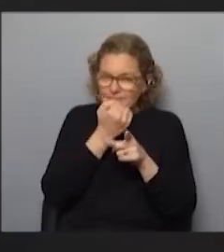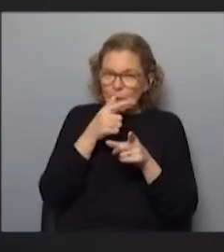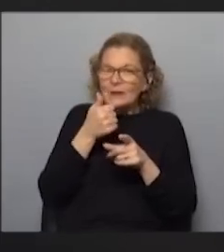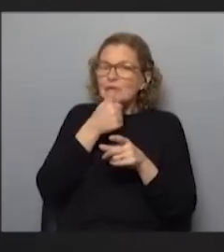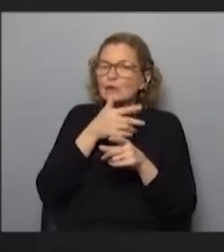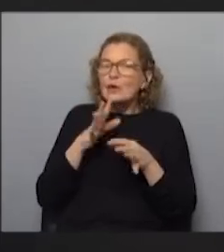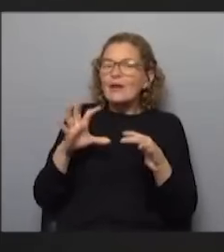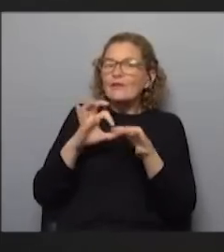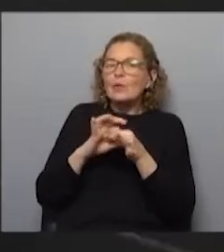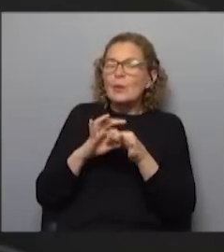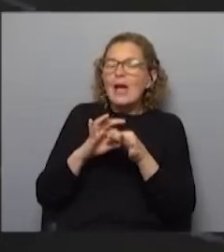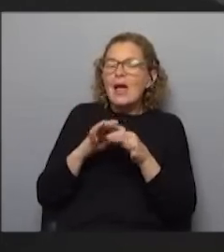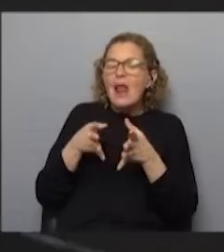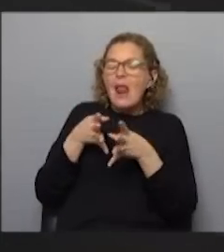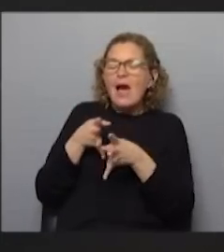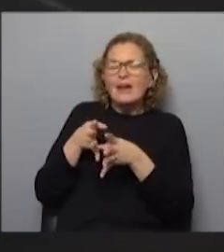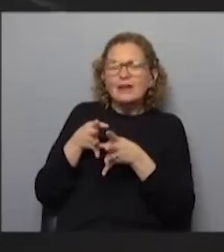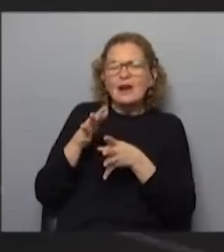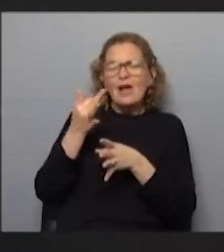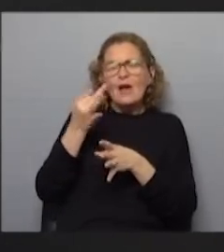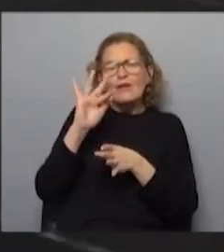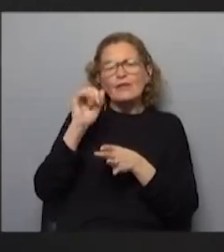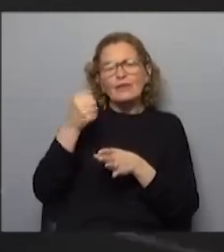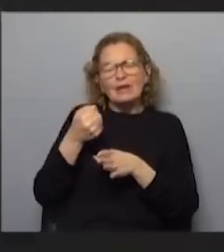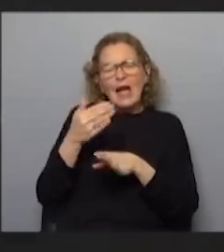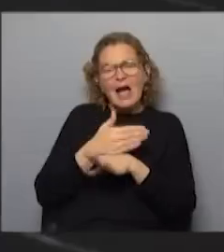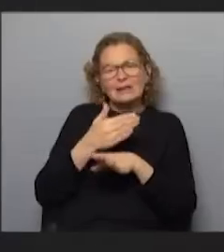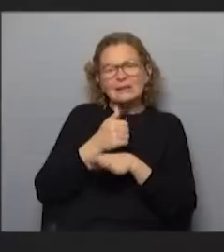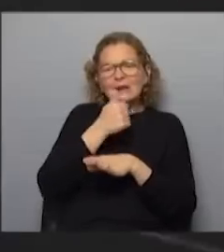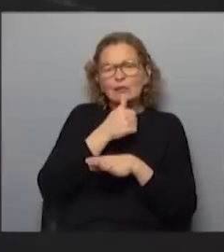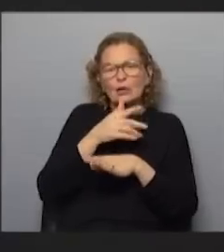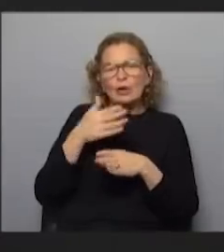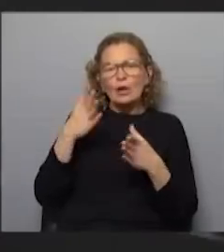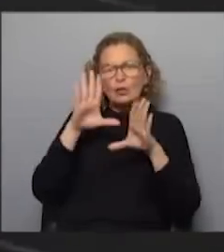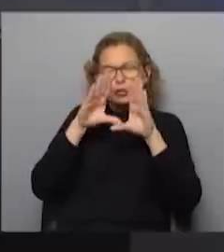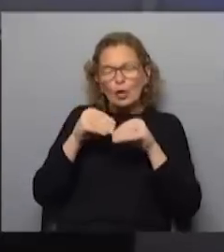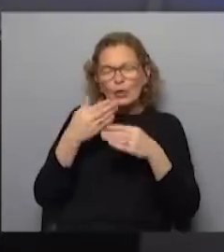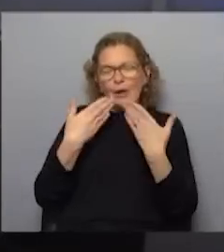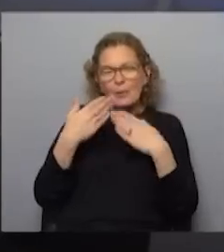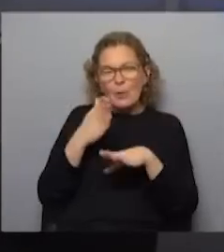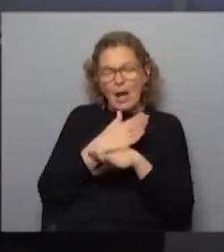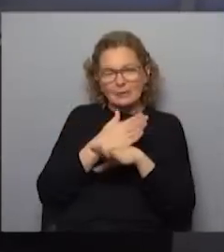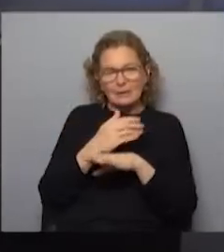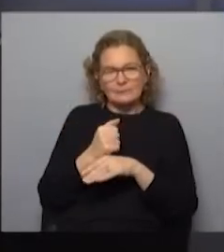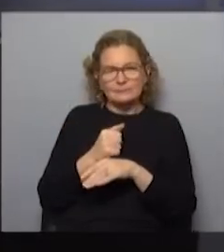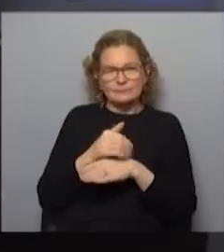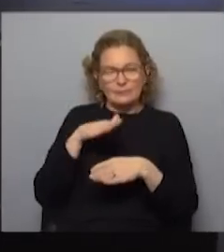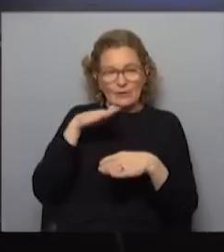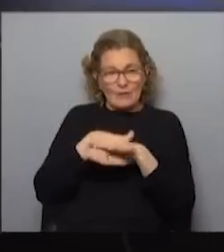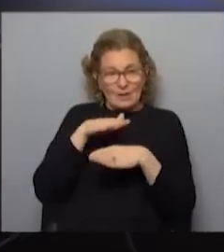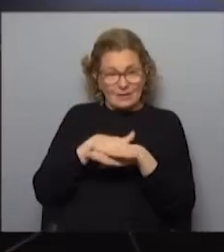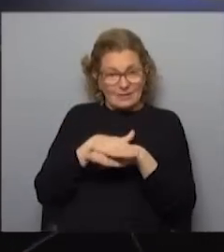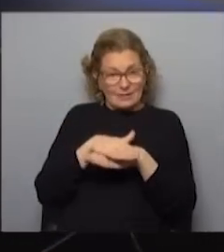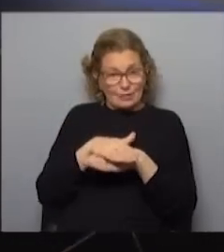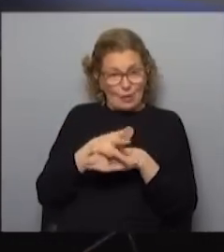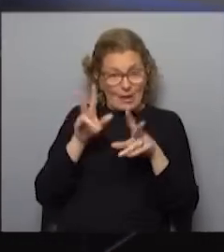es la historia vinculada a la Guerra Fría en los digamos en la Prehistoria de todo esto que hab bueno felicito la iniciativa